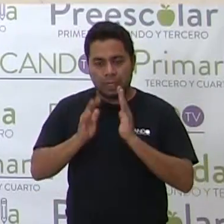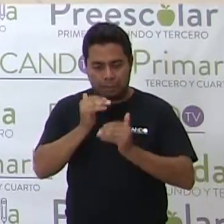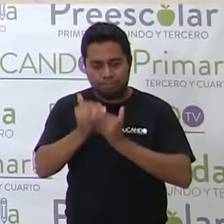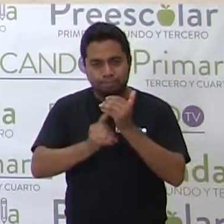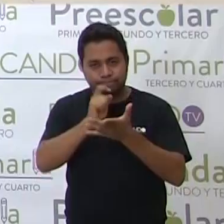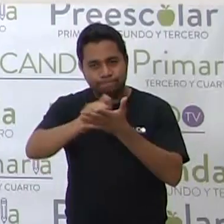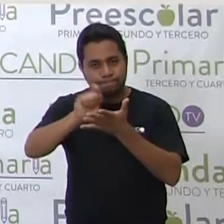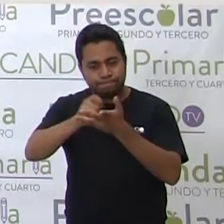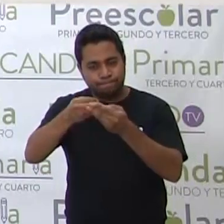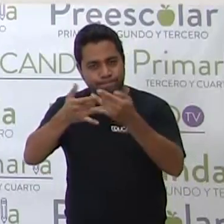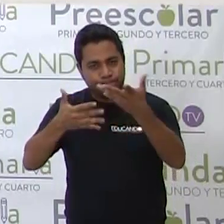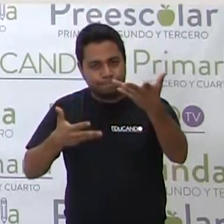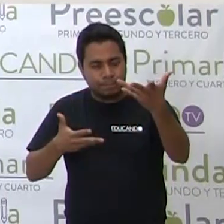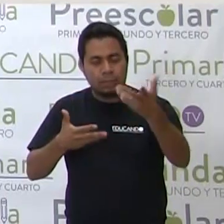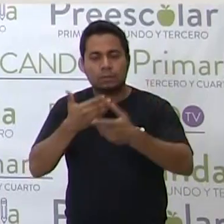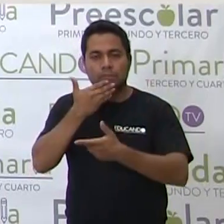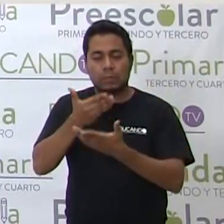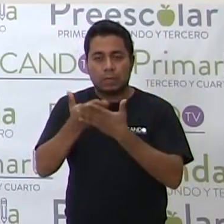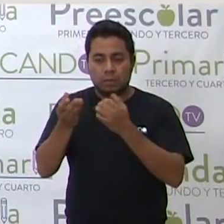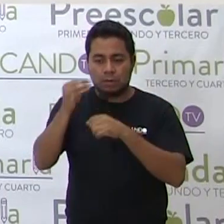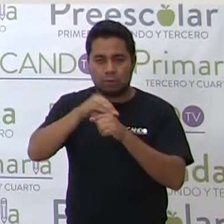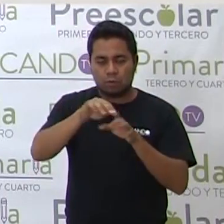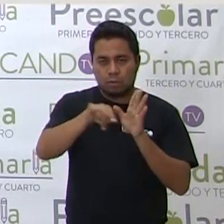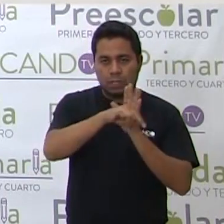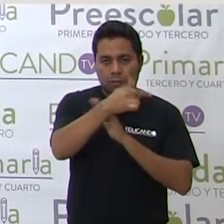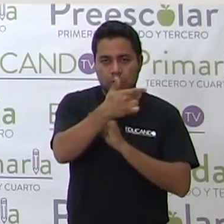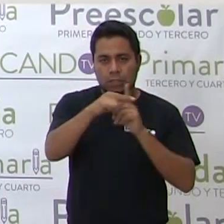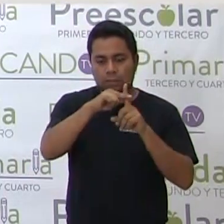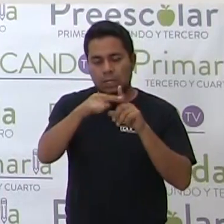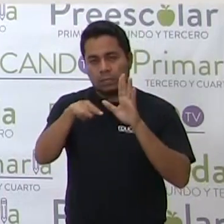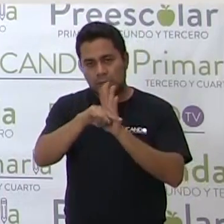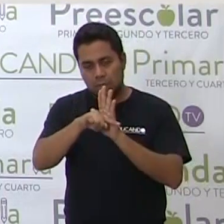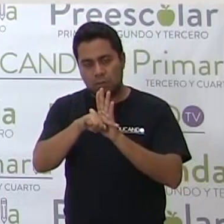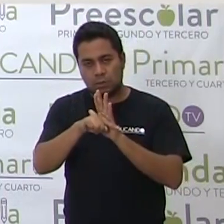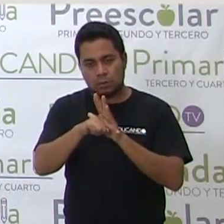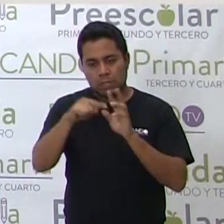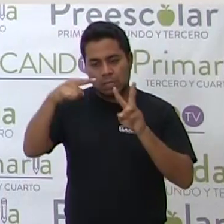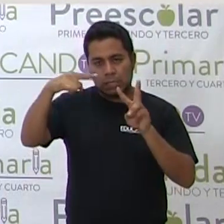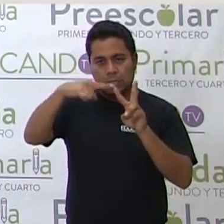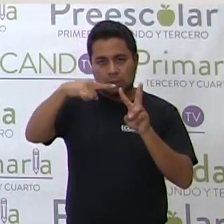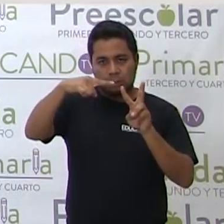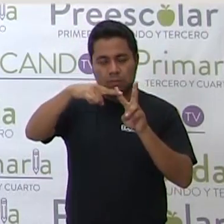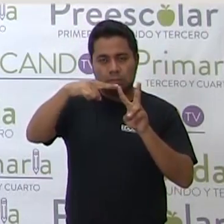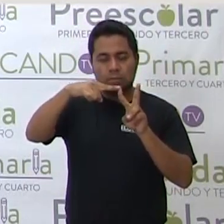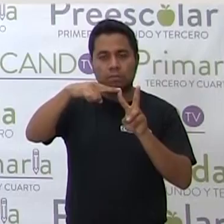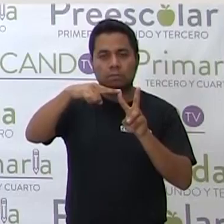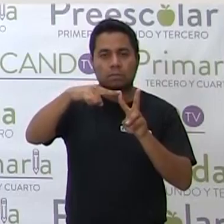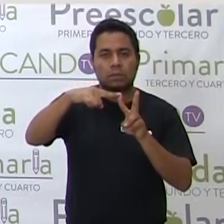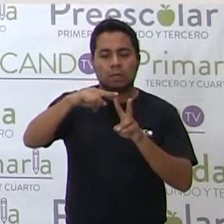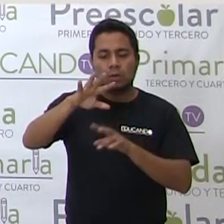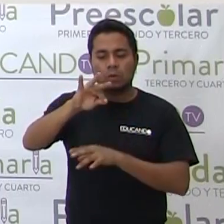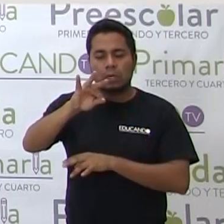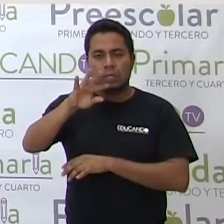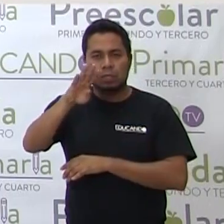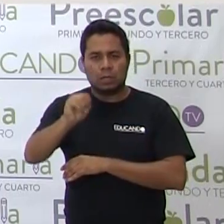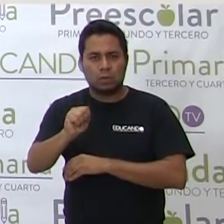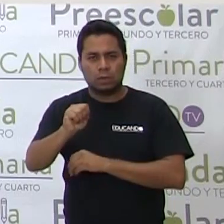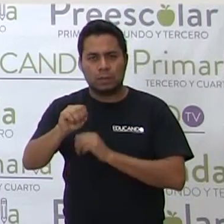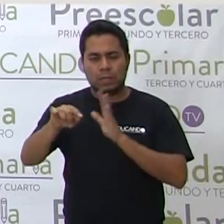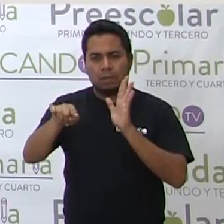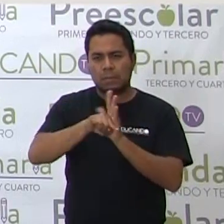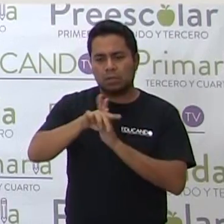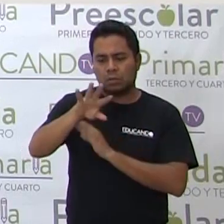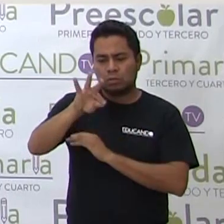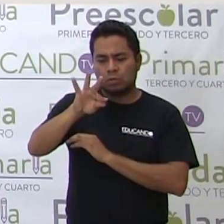desarrollando ahora ponemos -7 + men raíz cuada de 49 -